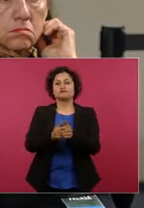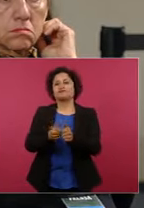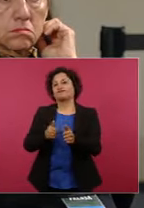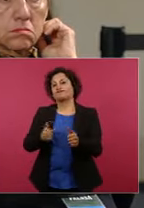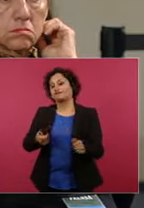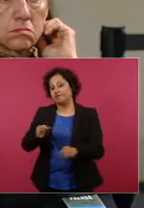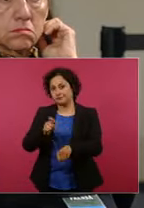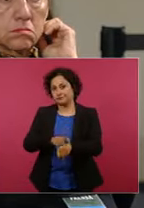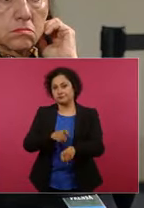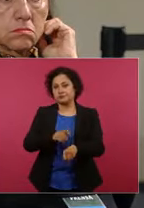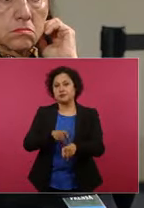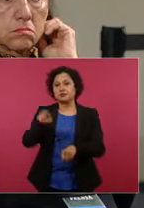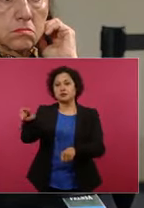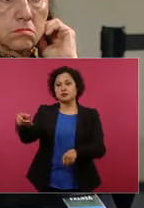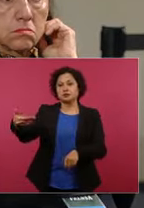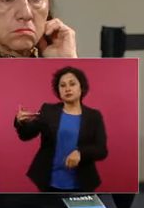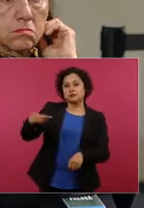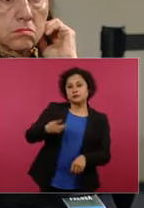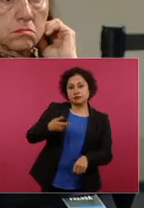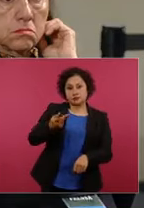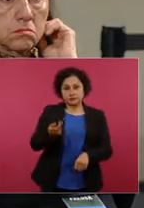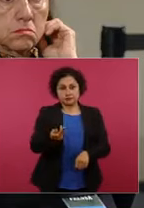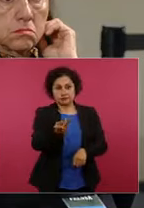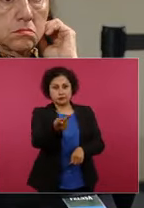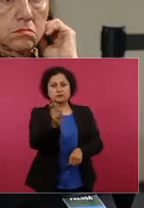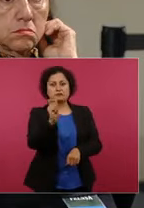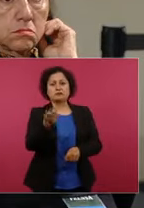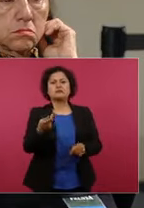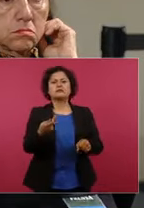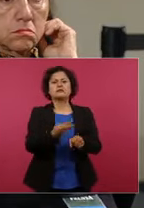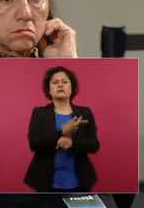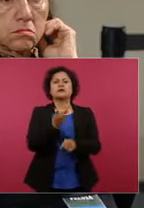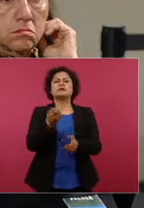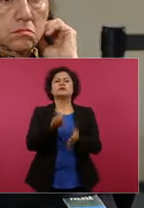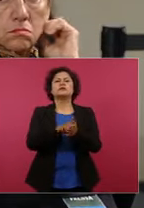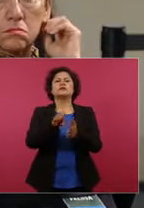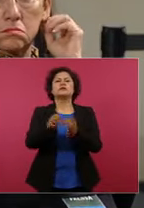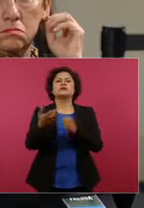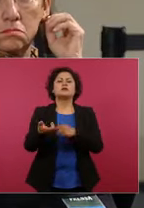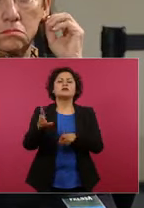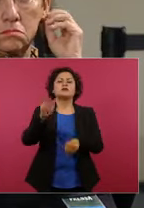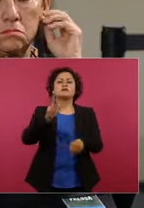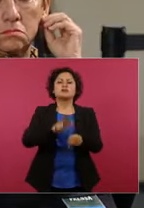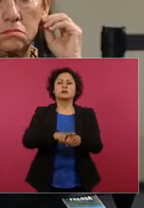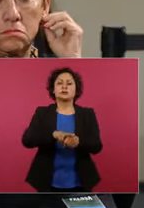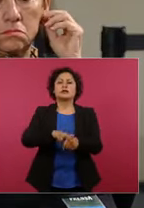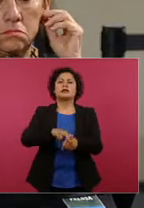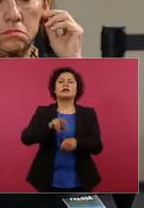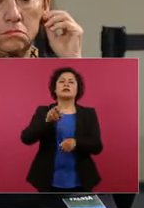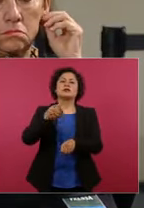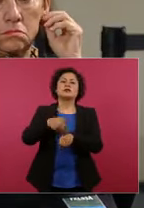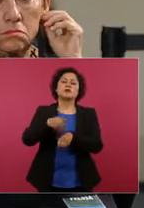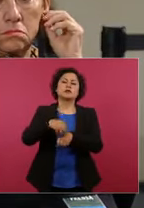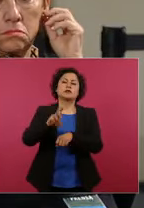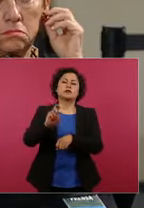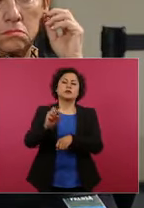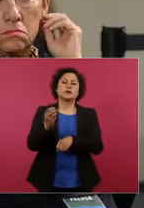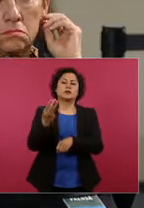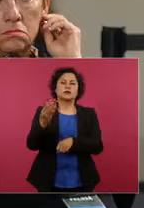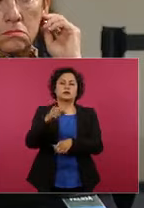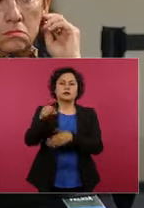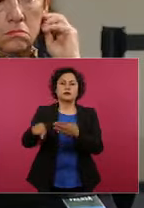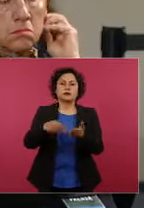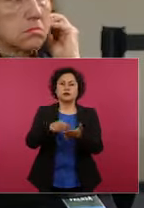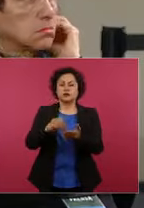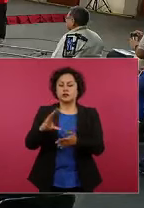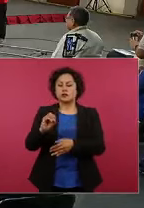haga saber esta situación que está ocurriendo en el Hospital de Zona 36 de Coatzacoalcos, señor. Sí, tomamos